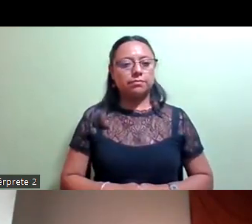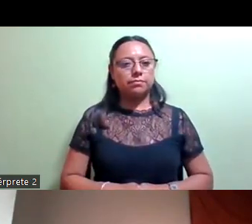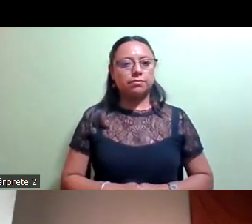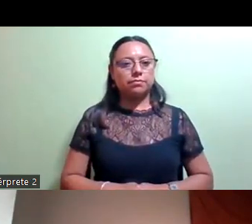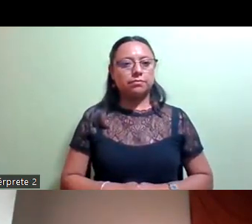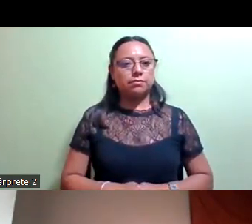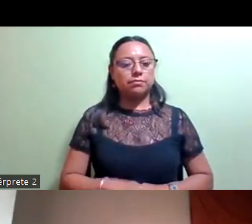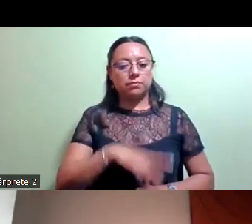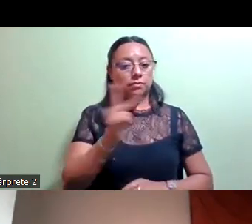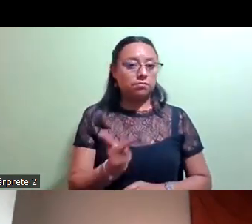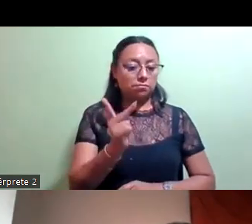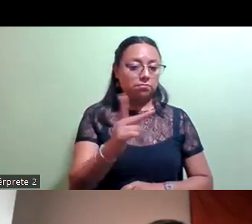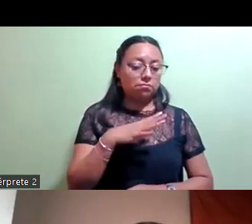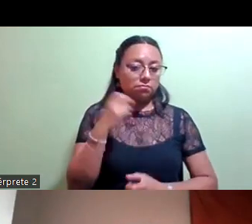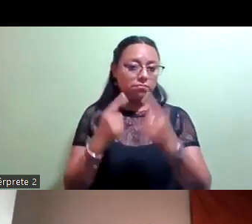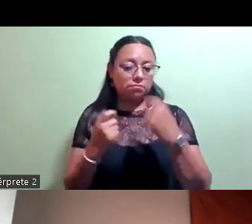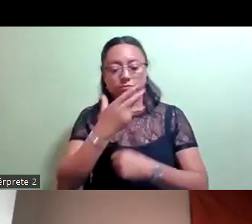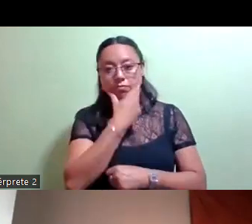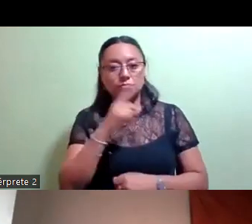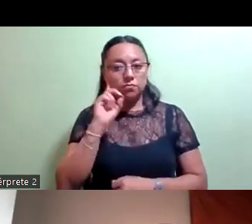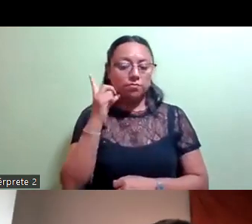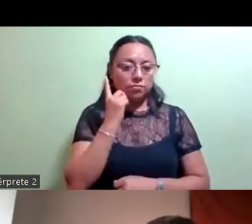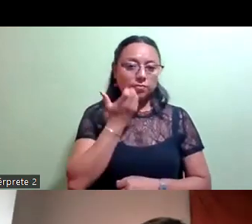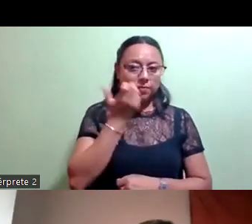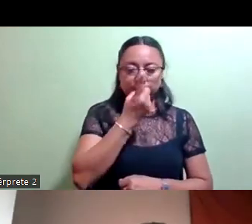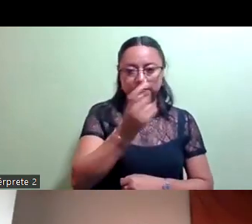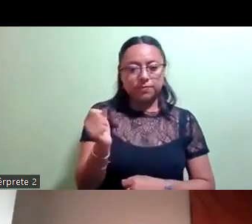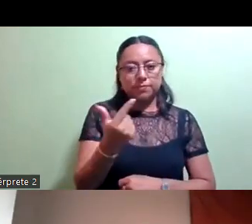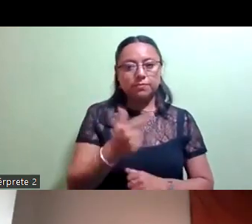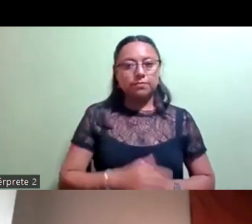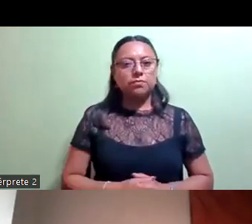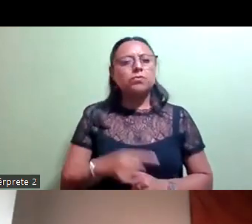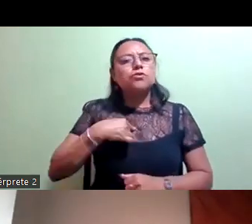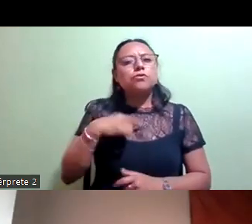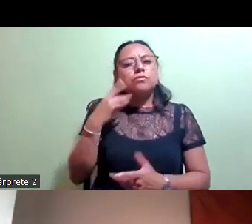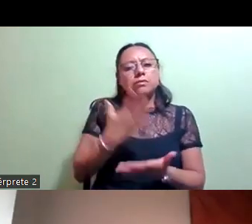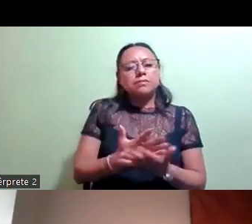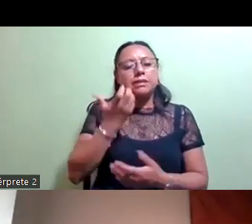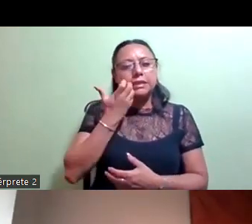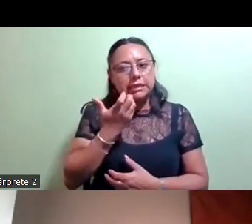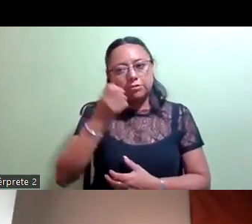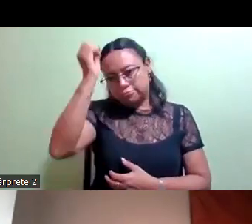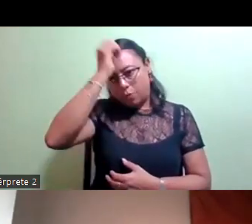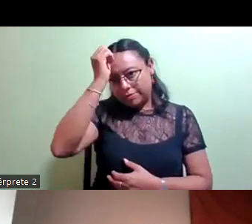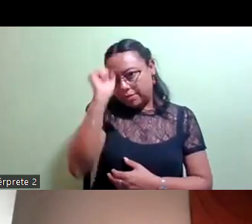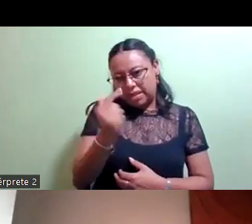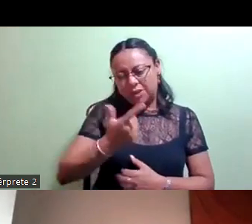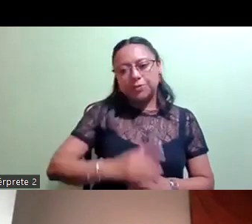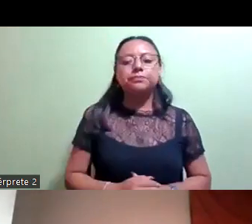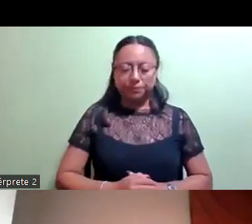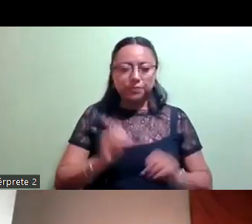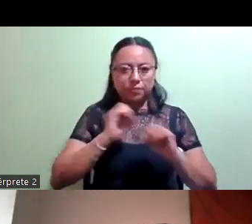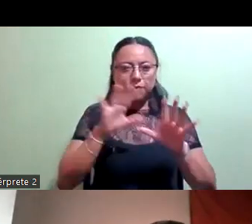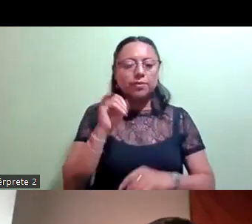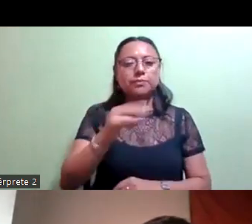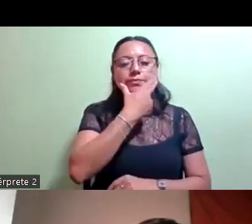¿Hay algún diputado que quisiera hacer el uso de la palabra o dar a... un comentario más que asunto general, presidente? Claro que sí, diputado Rodrigo.